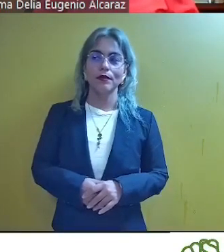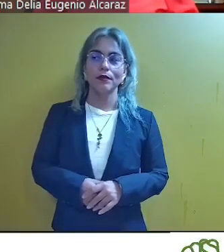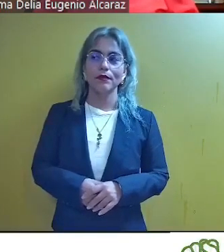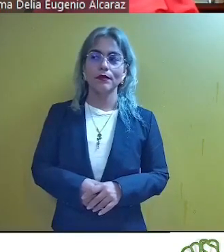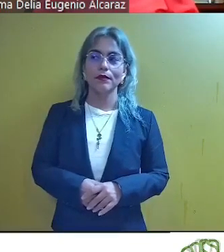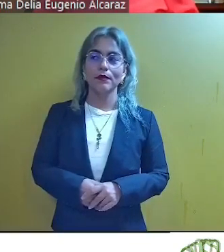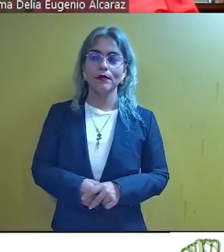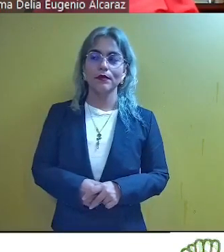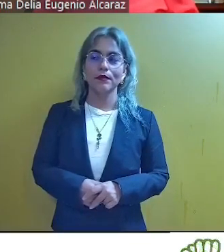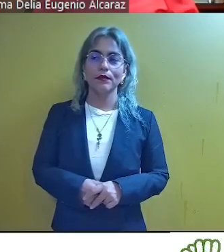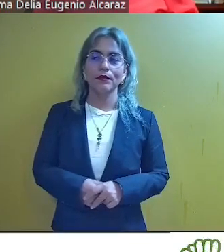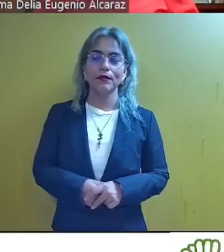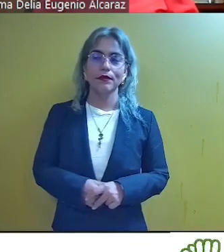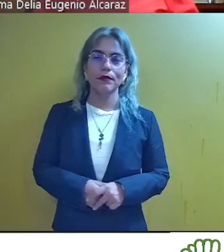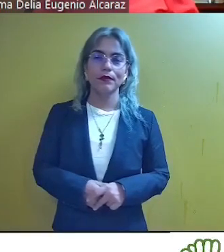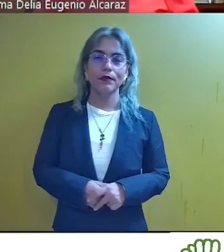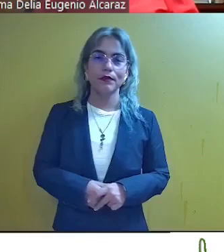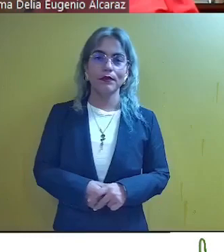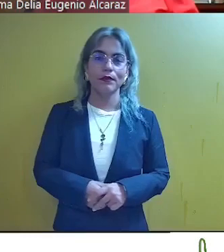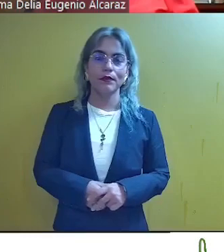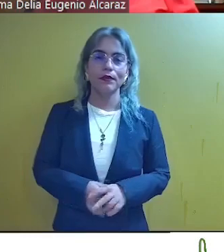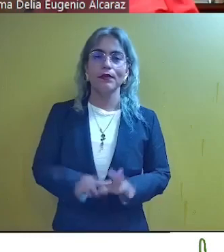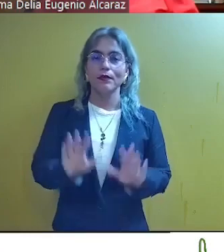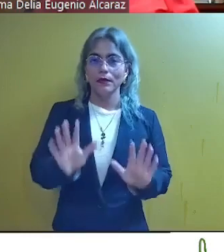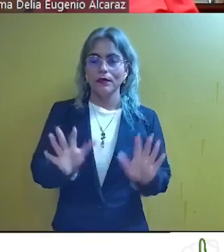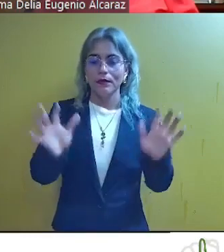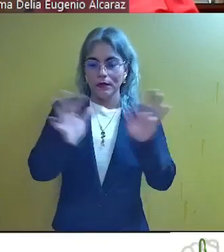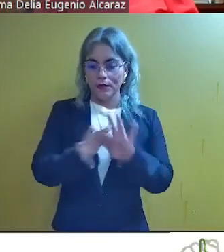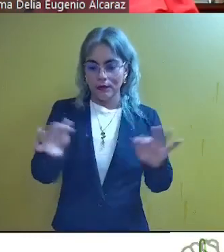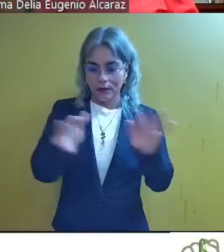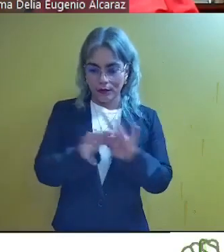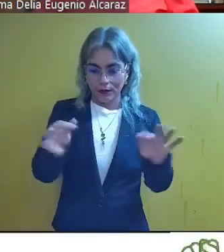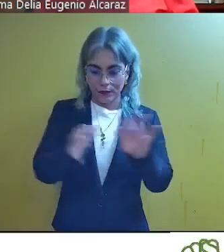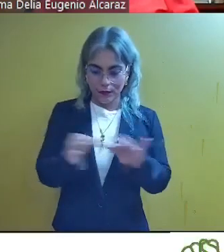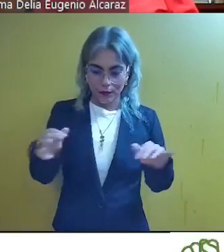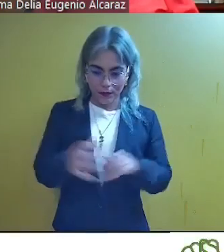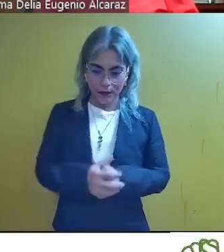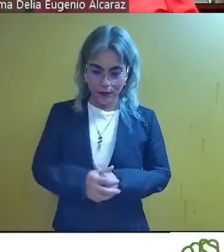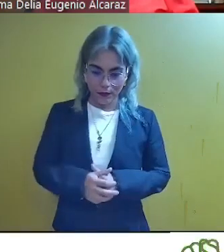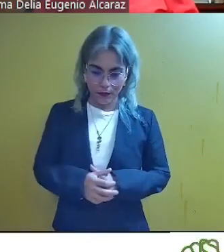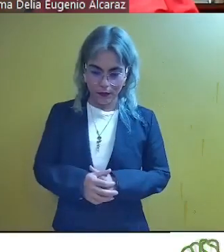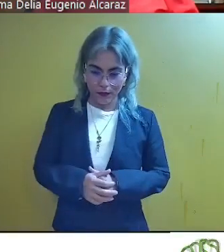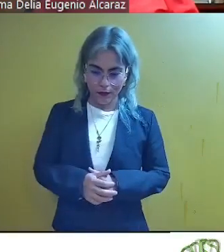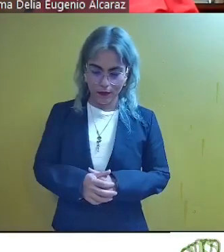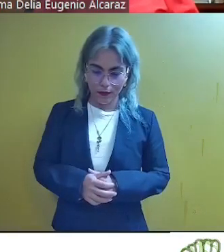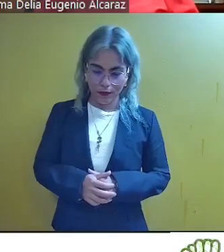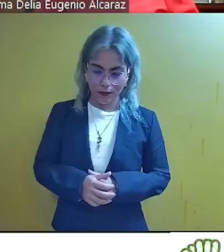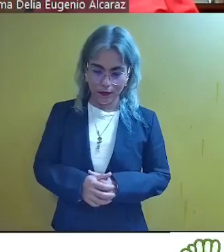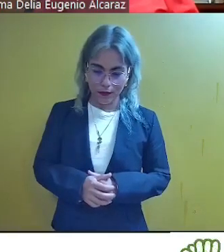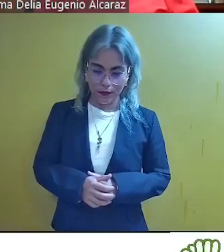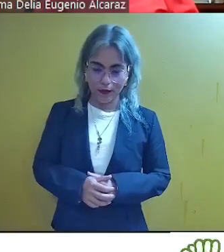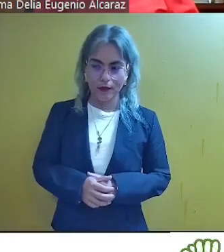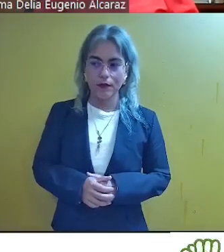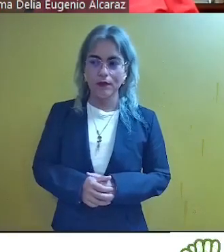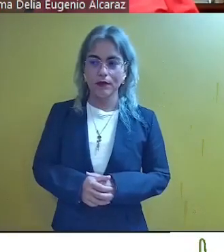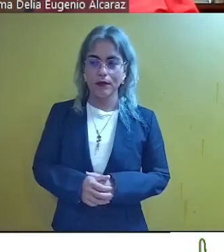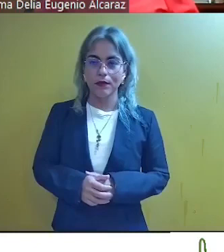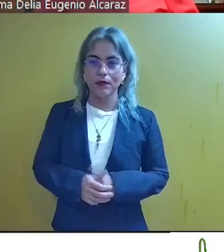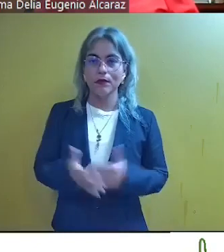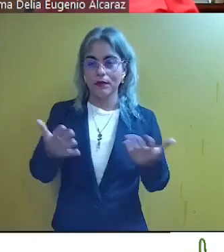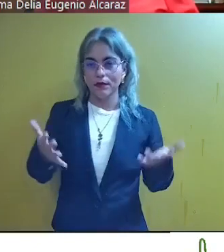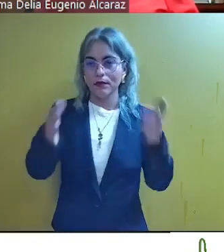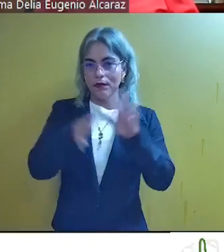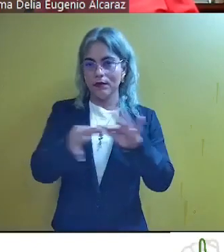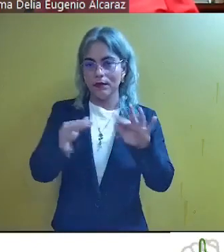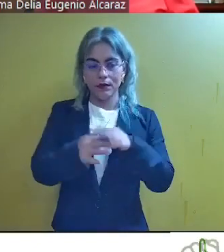Por otro lado, tampoco se puede extraer que por considerarse de manera subjetiva tener el mejor perfil o tener un criterio de preferencia, como sugiere